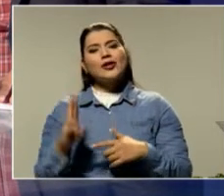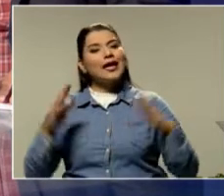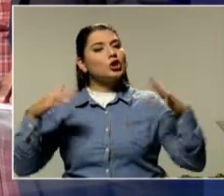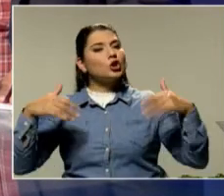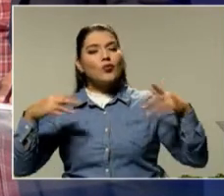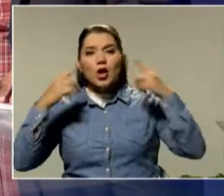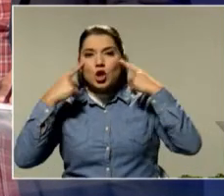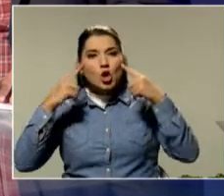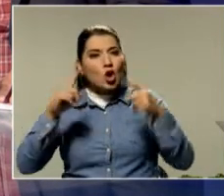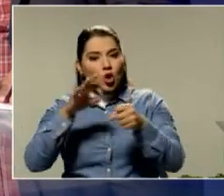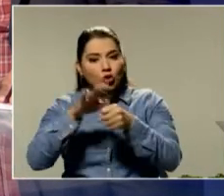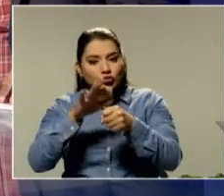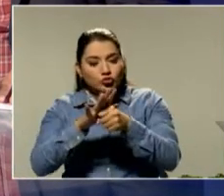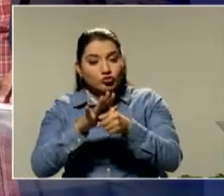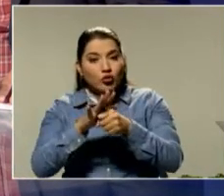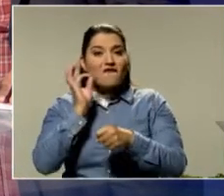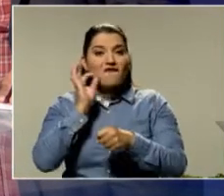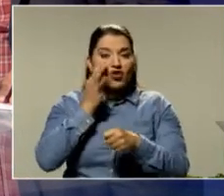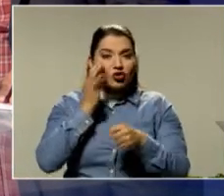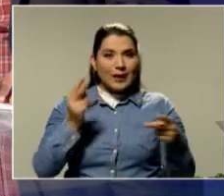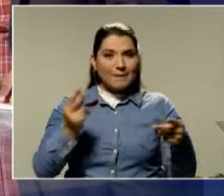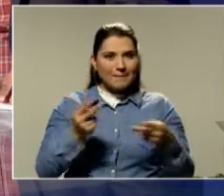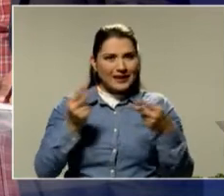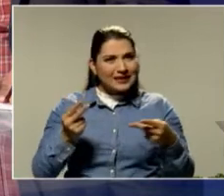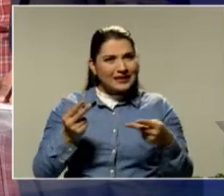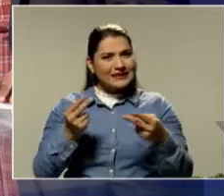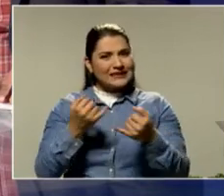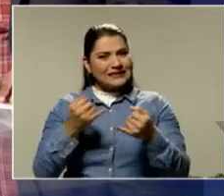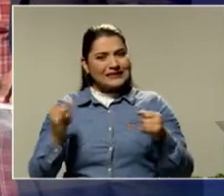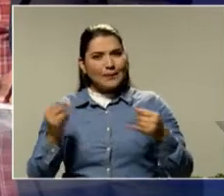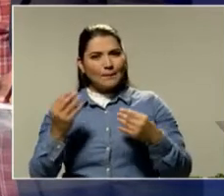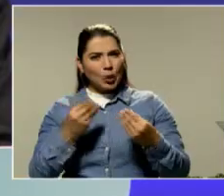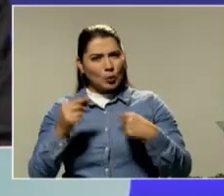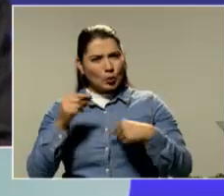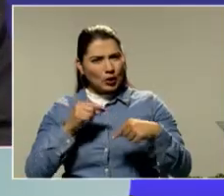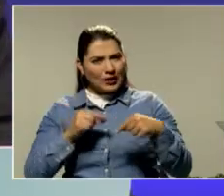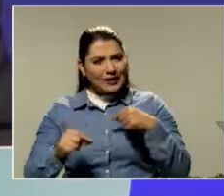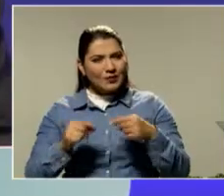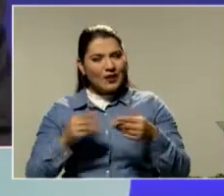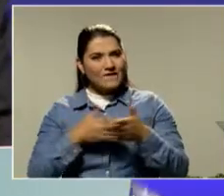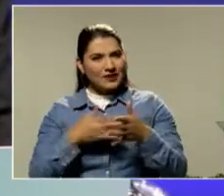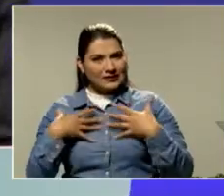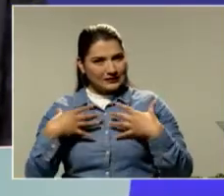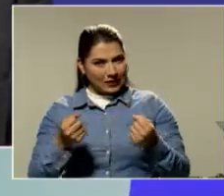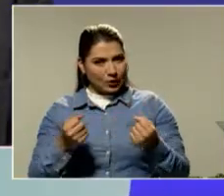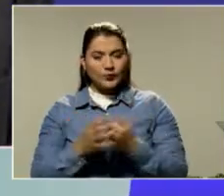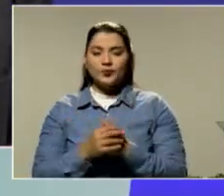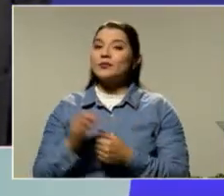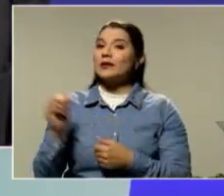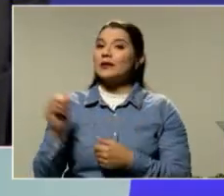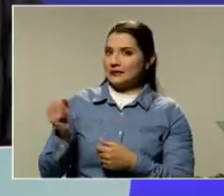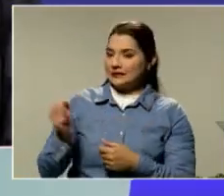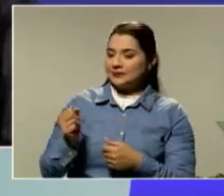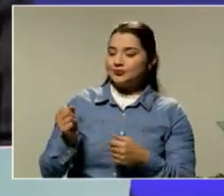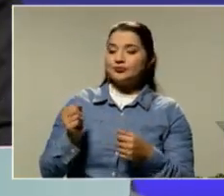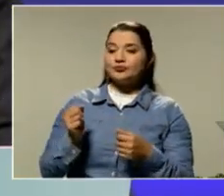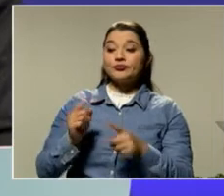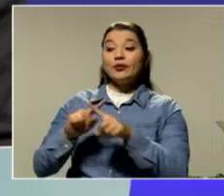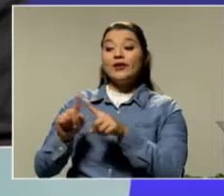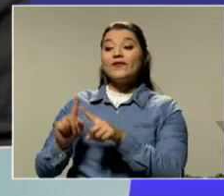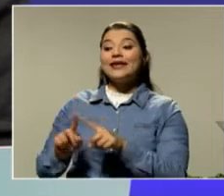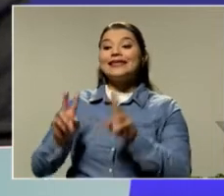nuestras frutas y verduras de manera menos tóxica? Sí, hay varios temas que hay que tener